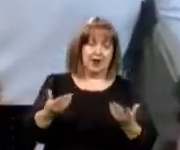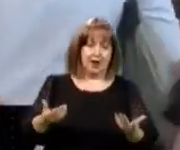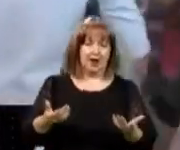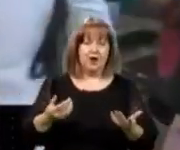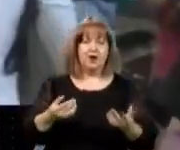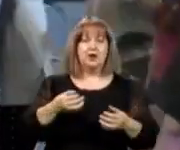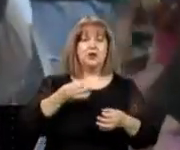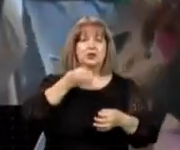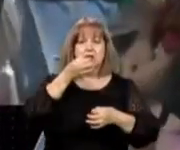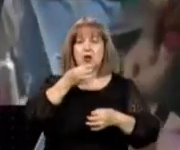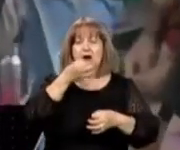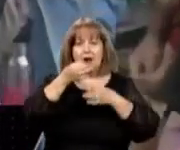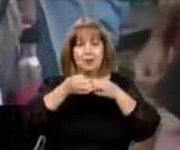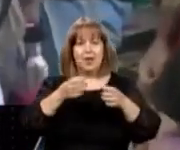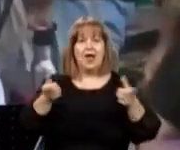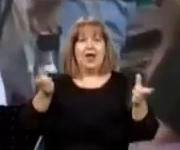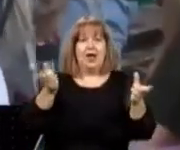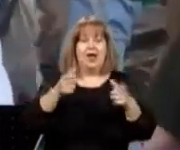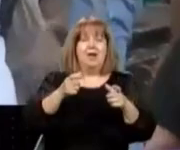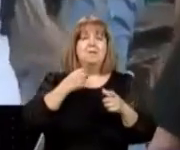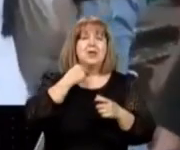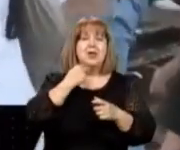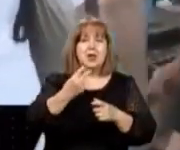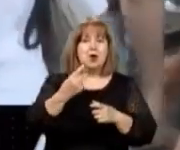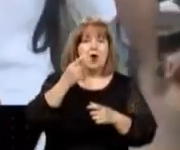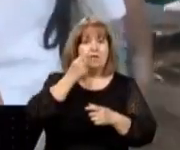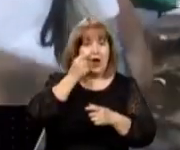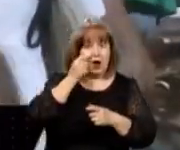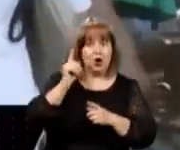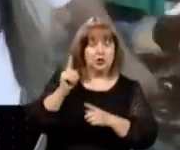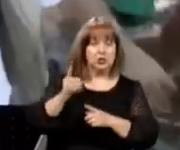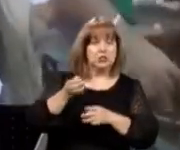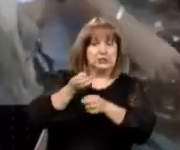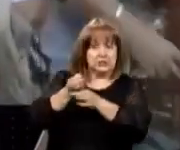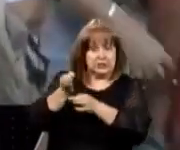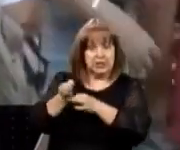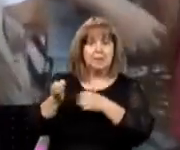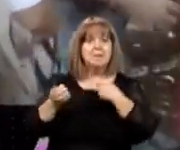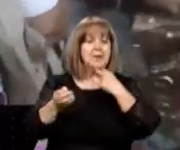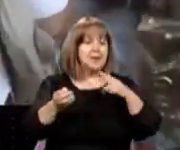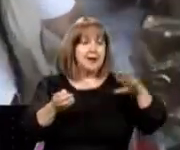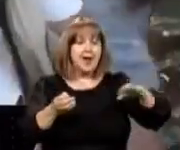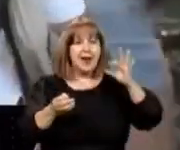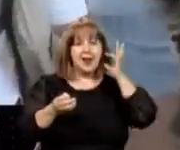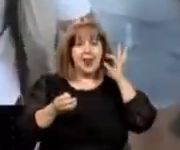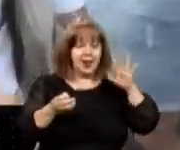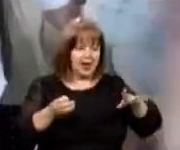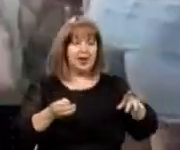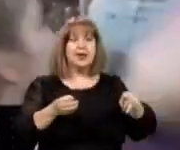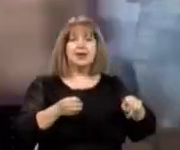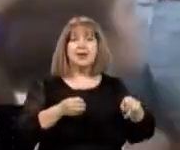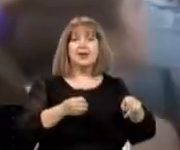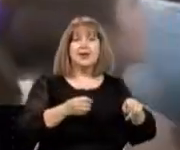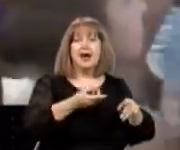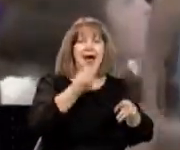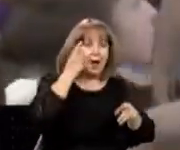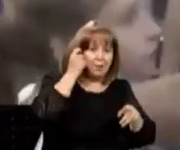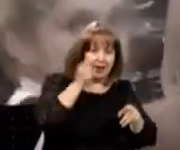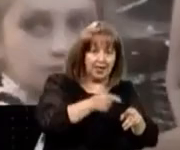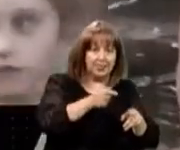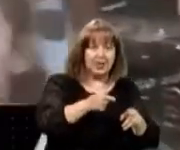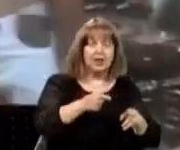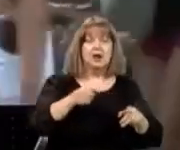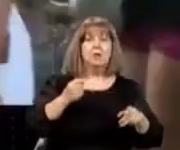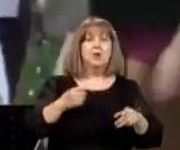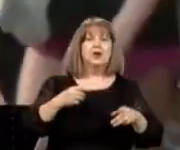una perspectiva de género, tanto a ellas como a mi hijo varón. Me parece importante que ellas de chicas sepan lo que es reivindicar lo que a tantas mujeres le